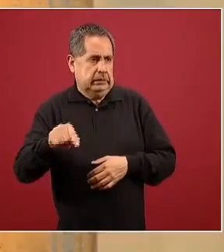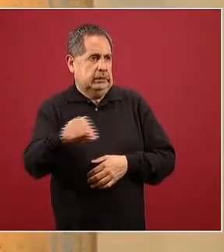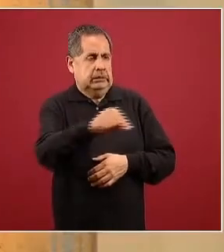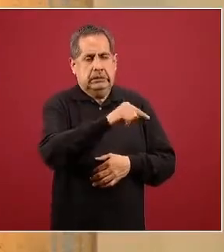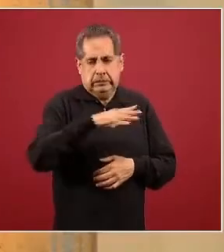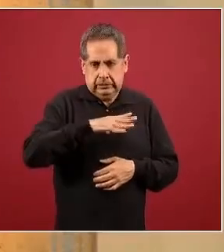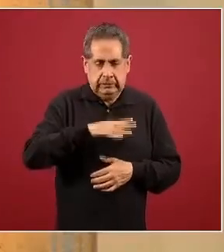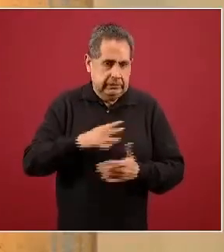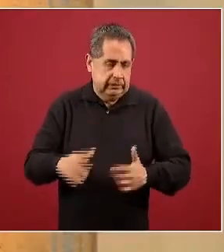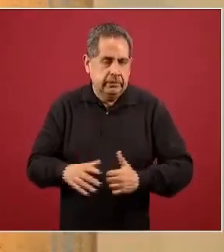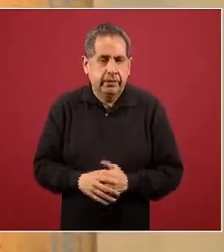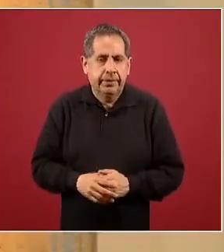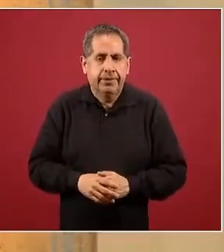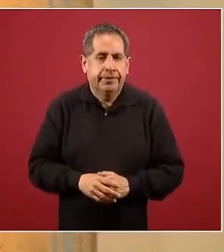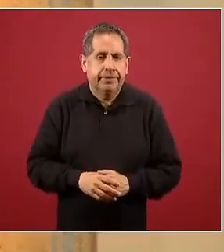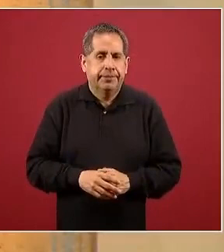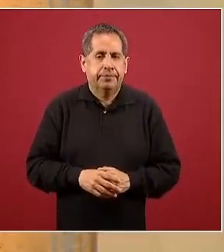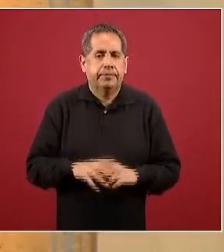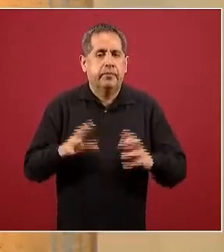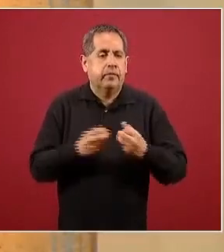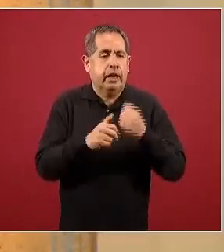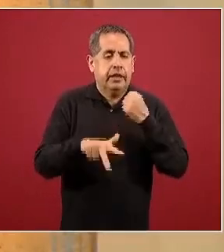infección activa.